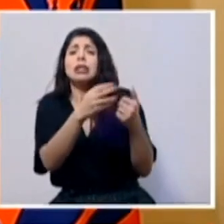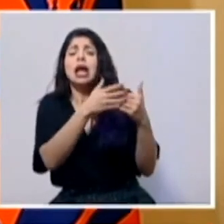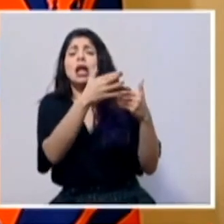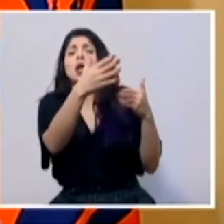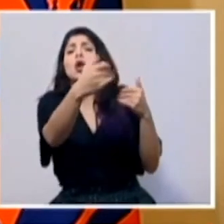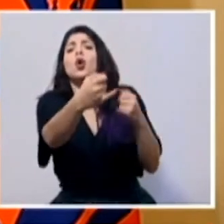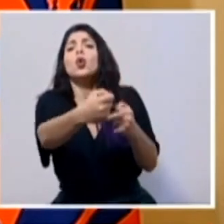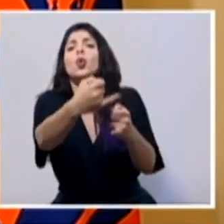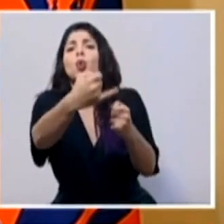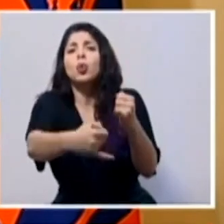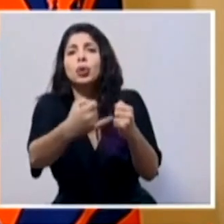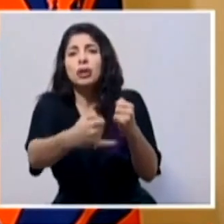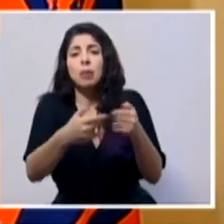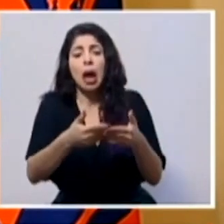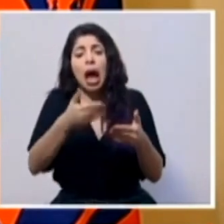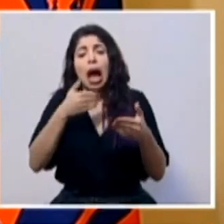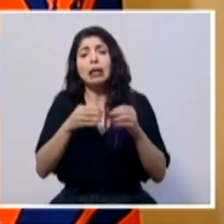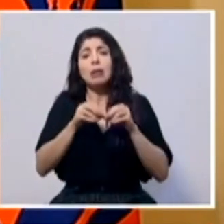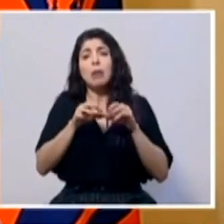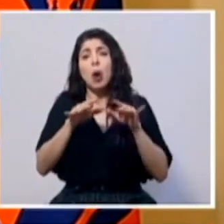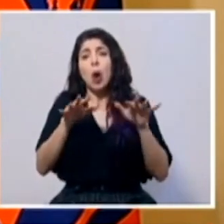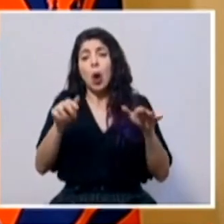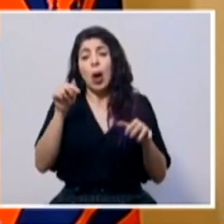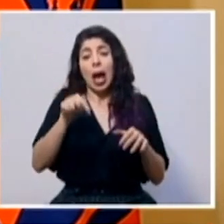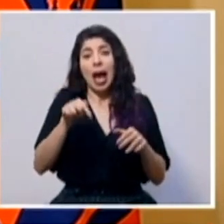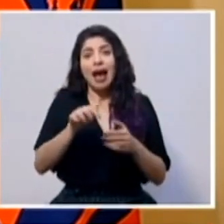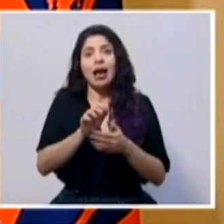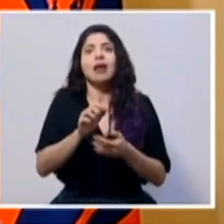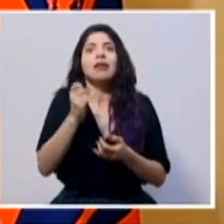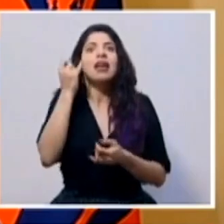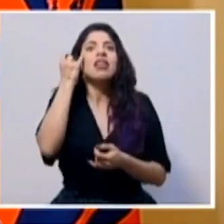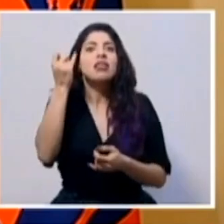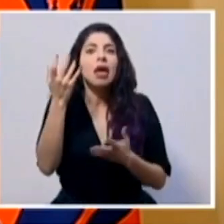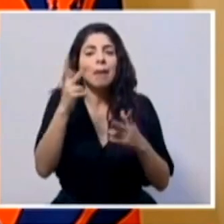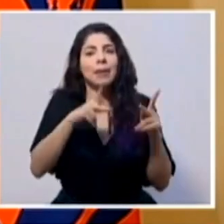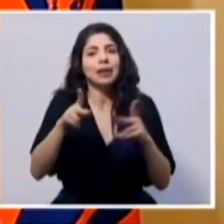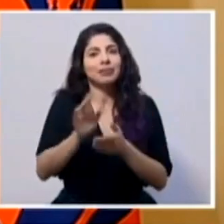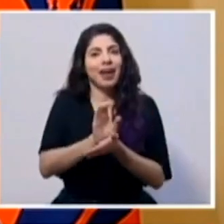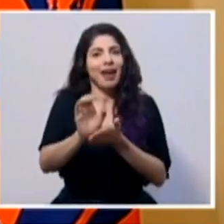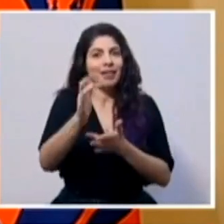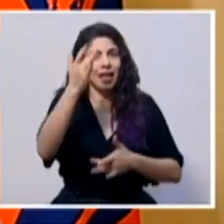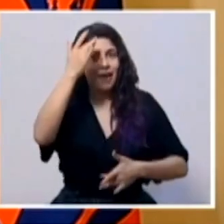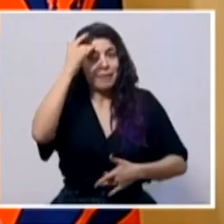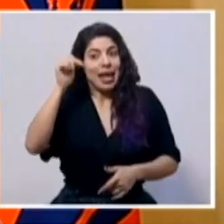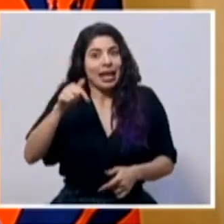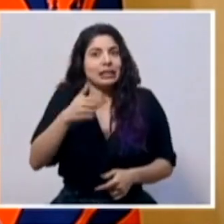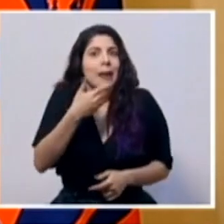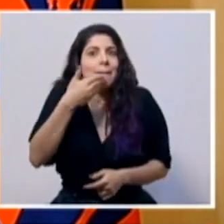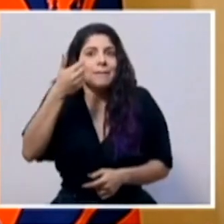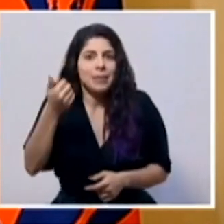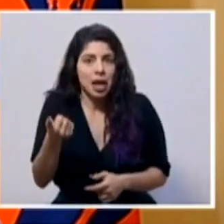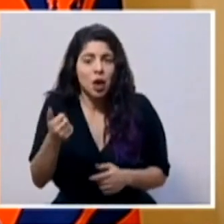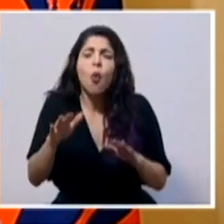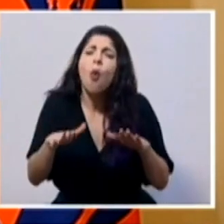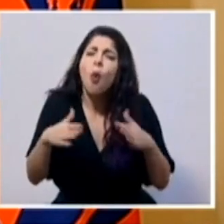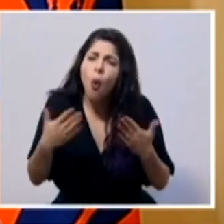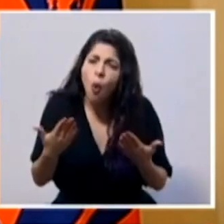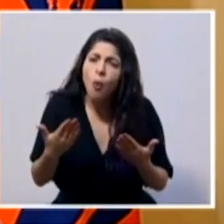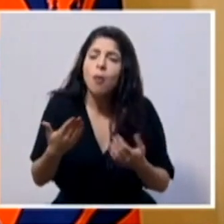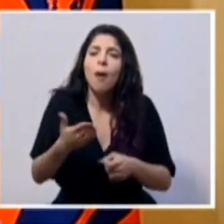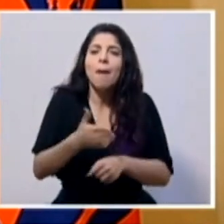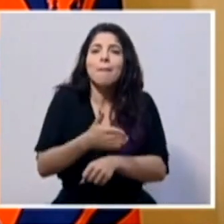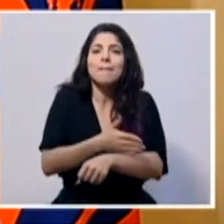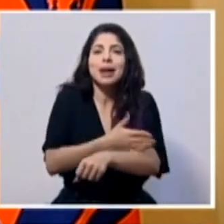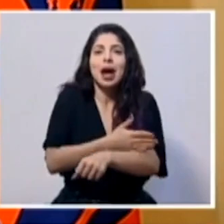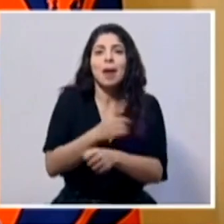cadena de contagios. Lo ideal sería que las personas no se enfermen en la comunidad. Para eso también estamos fortaleciendo el primer nivel